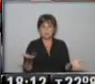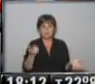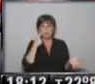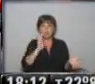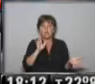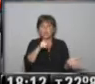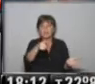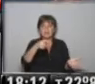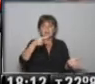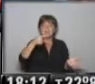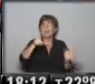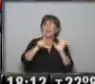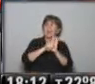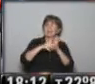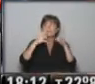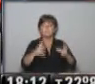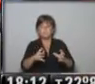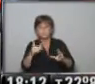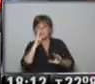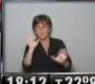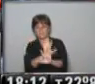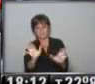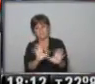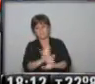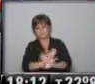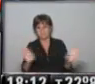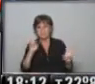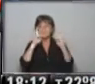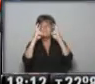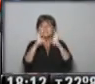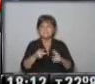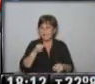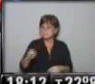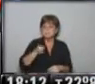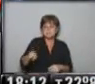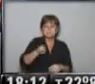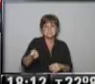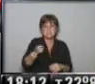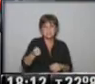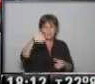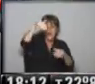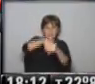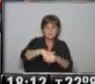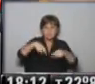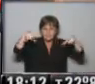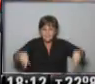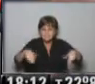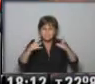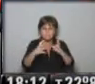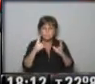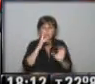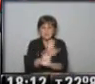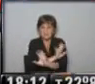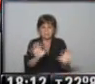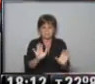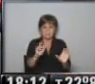No, yo no estoy por el tema de la ley de fútbol. Esto es muy simple. Acá se investiga un homicidio que no tiene nada que ver dentro de un estadio de fútbol. Esta investigación es por un